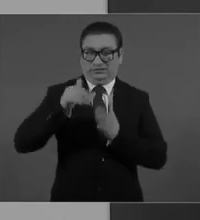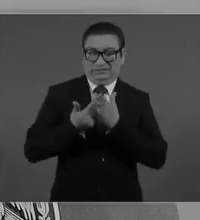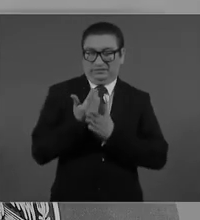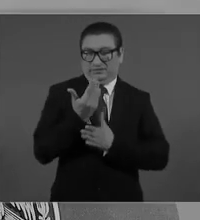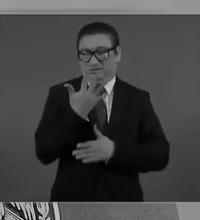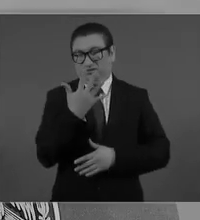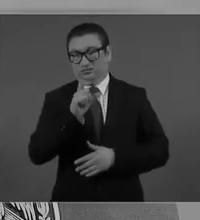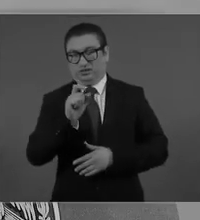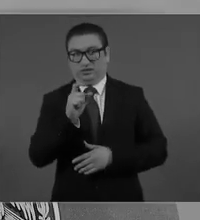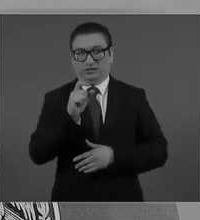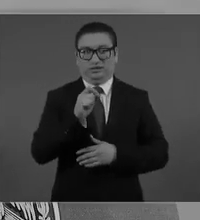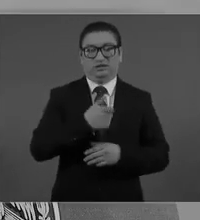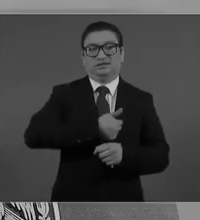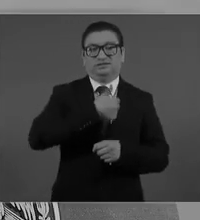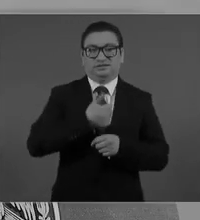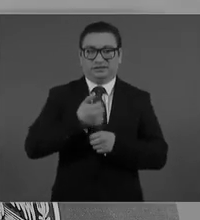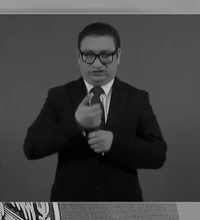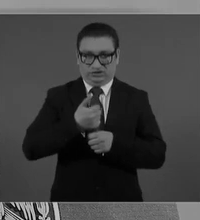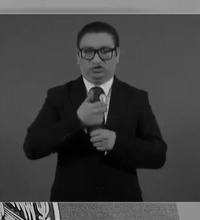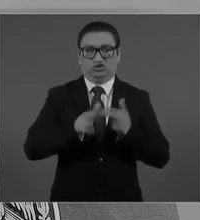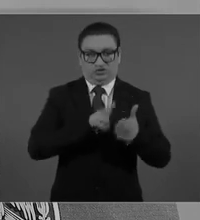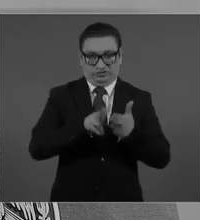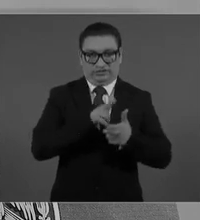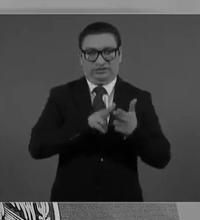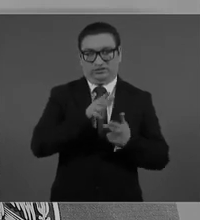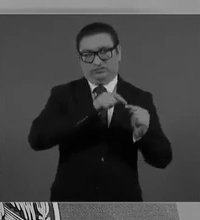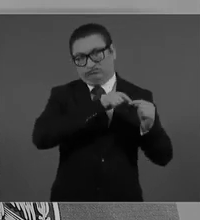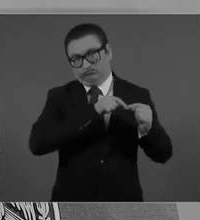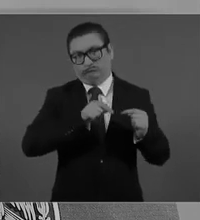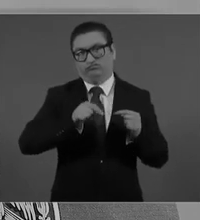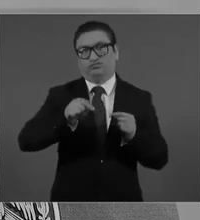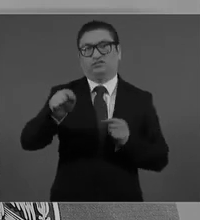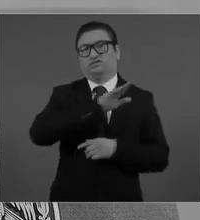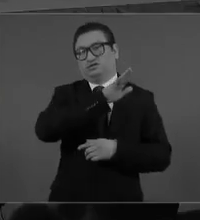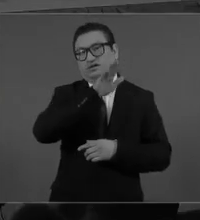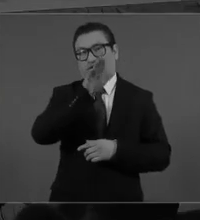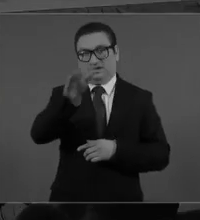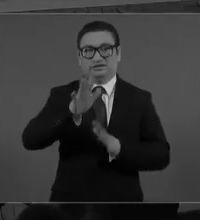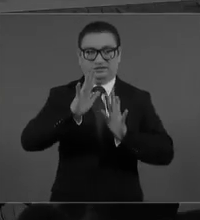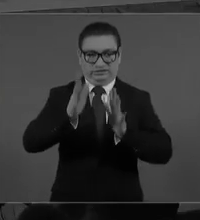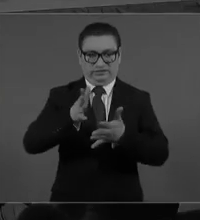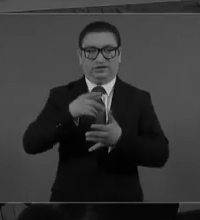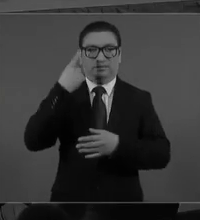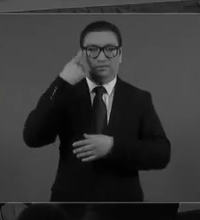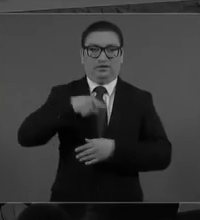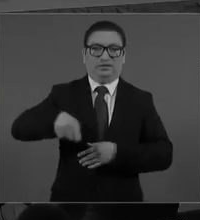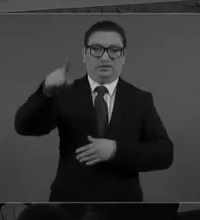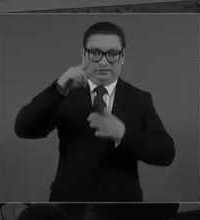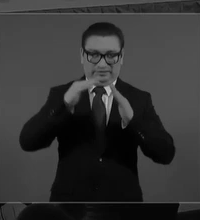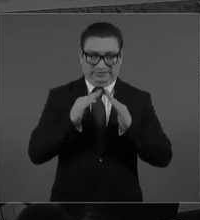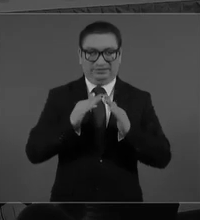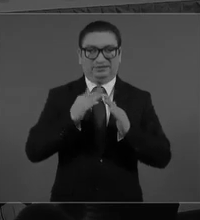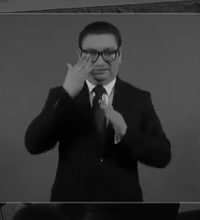mañana, más o menos, salió el sexto tren. El sexto tren ya va camino pues a casa, a